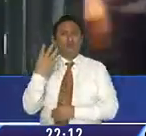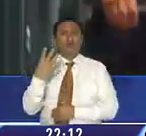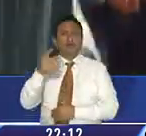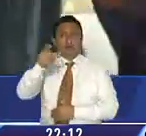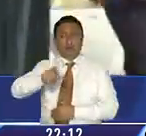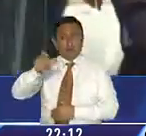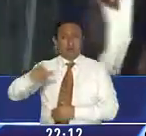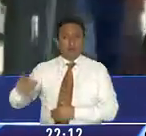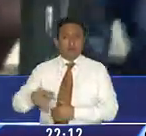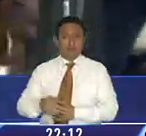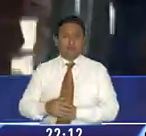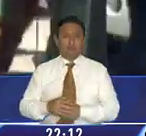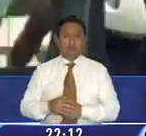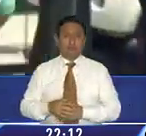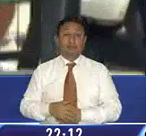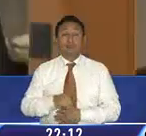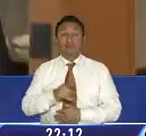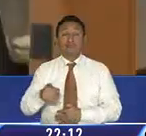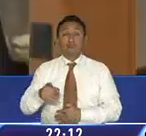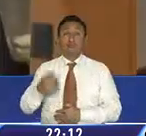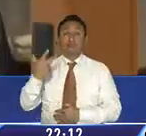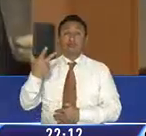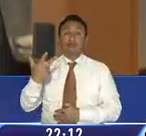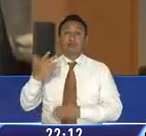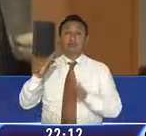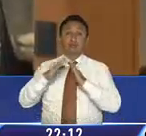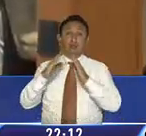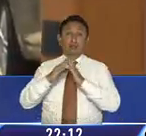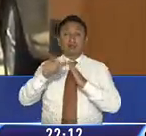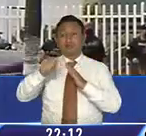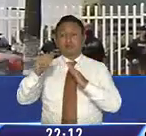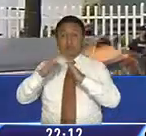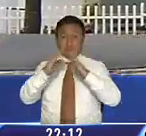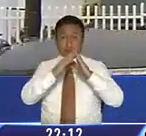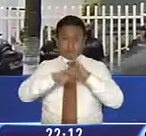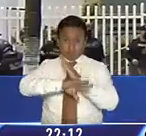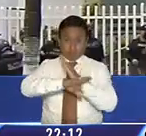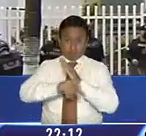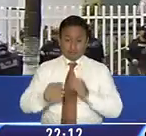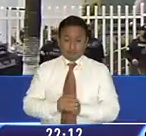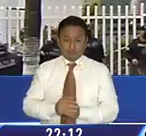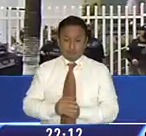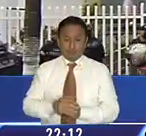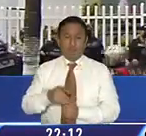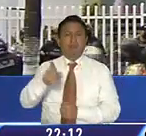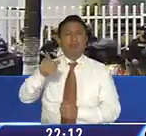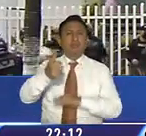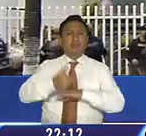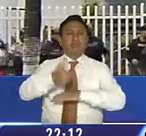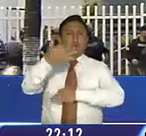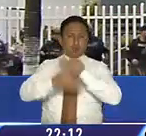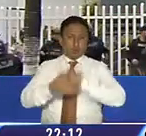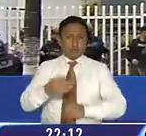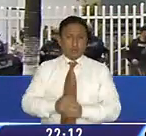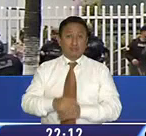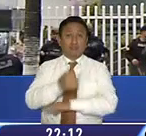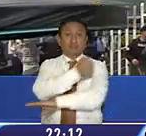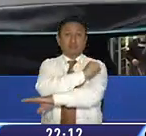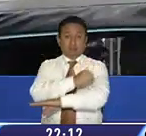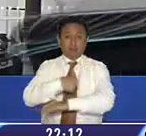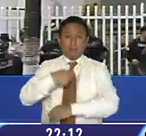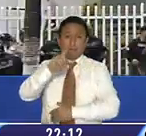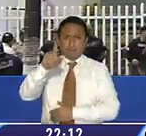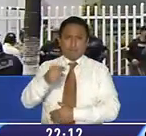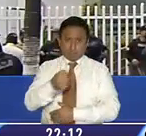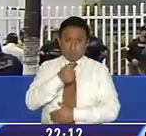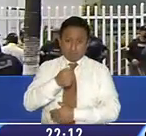4 de los 6 aprehendidos en el atraco a 3 casas de otra urbanización. Solicitamos una entrevista con la juez de San Borondón, pero tras